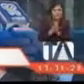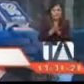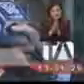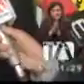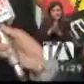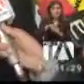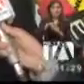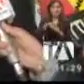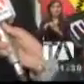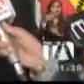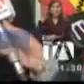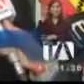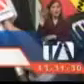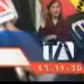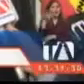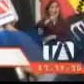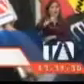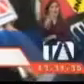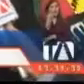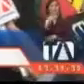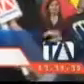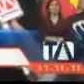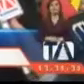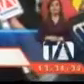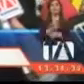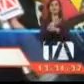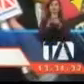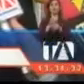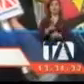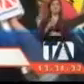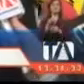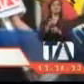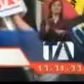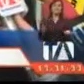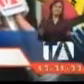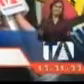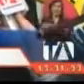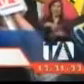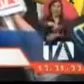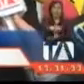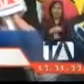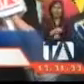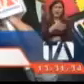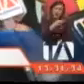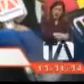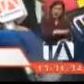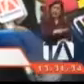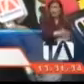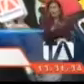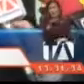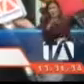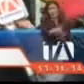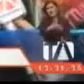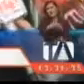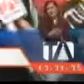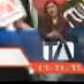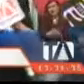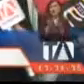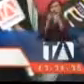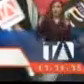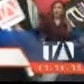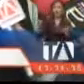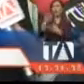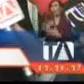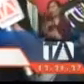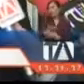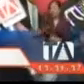el Estado ecuatoriano. Ya es hora que se viva libertad de expresión y que dejen tranquilos a los canales de televisión, a los radios, a los periódicos. Así es que el